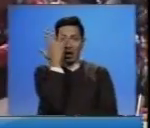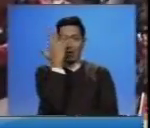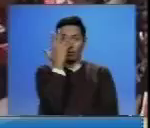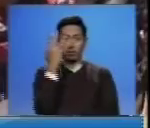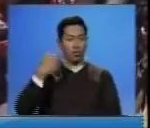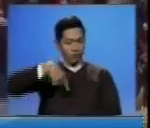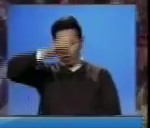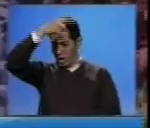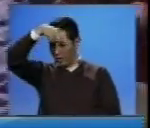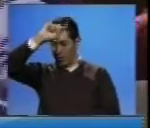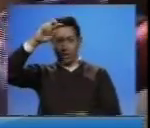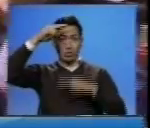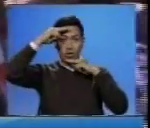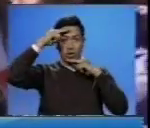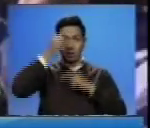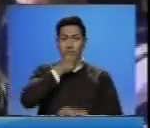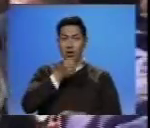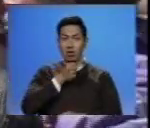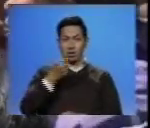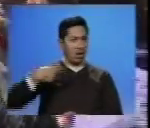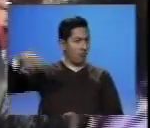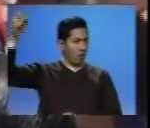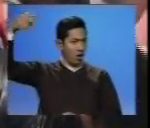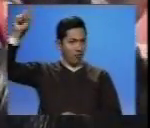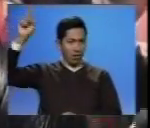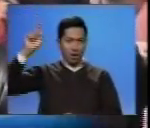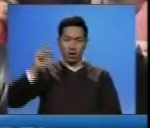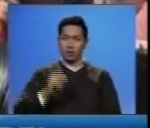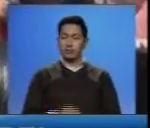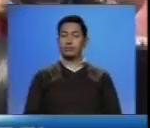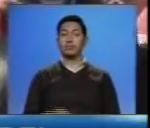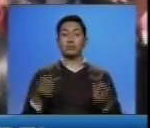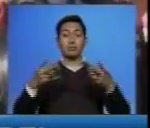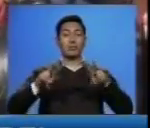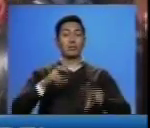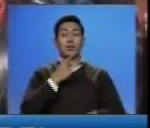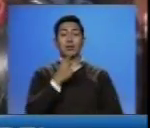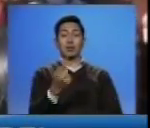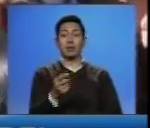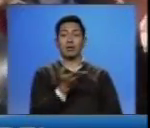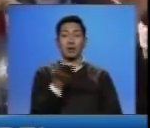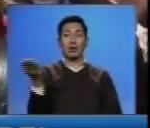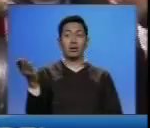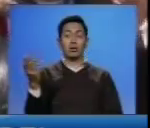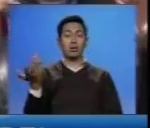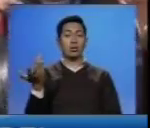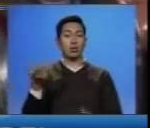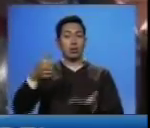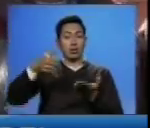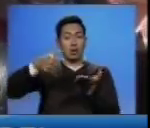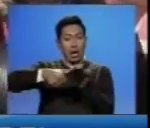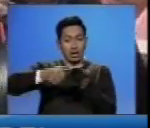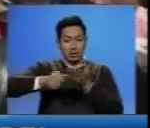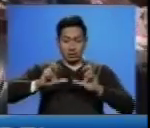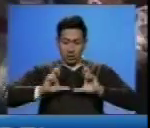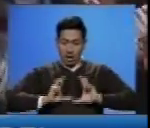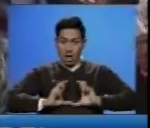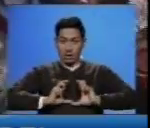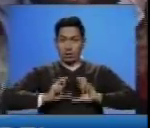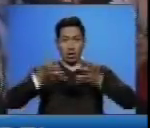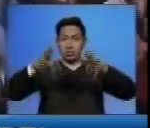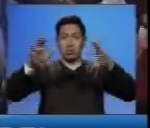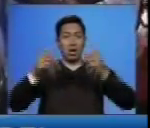Y siguió su discurso. Y además me dicen que no presentan credenciales, que están en